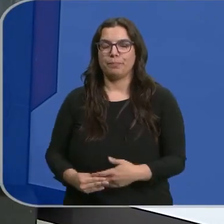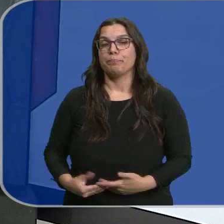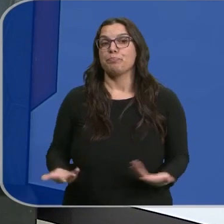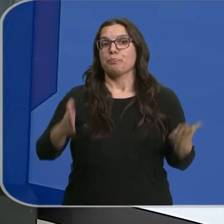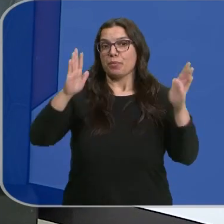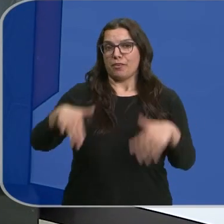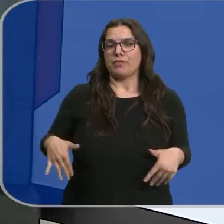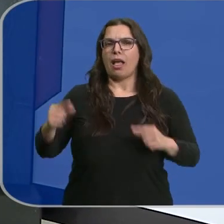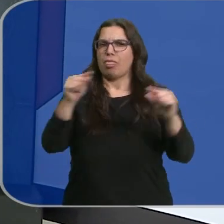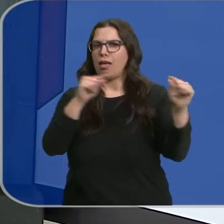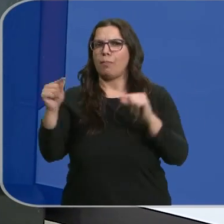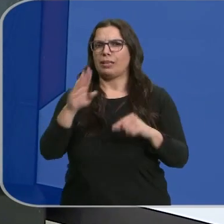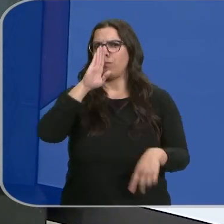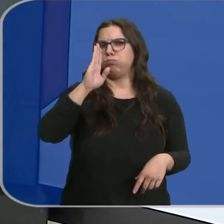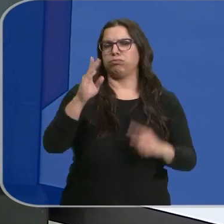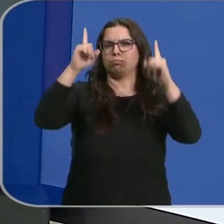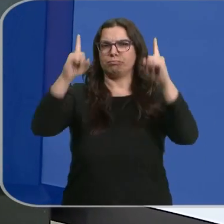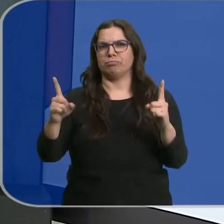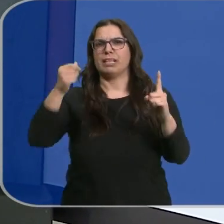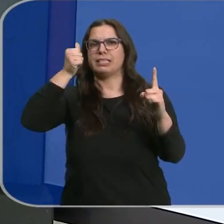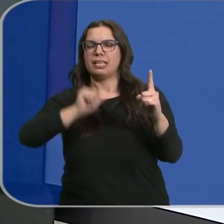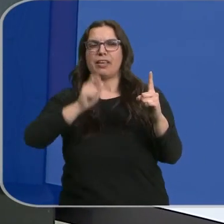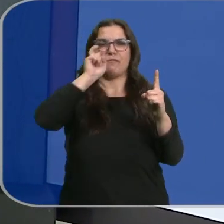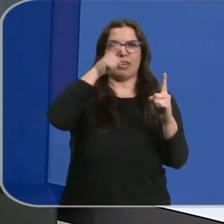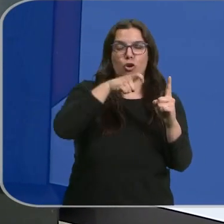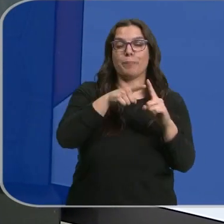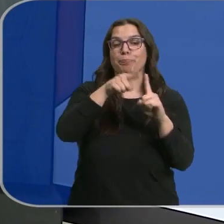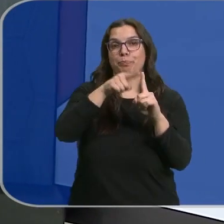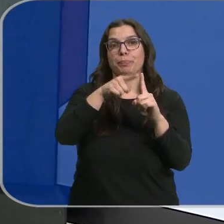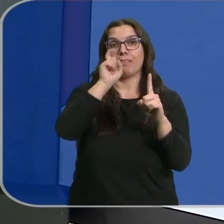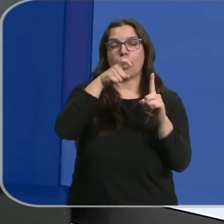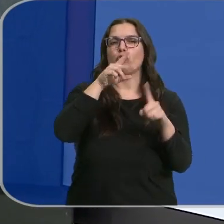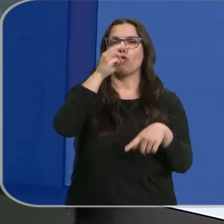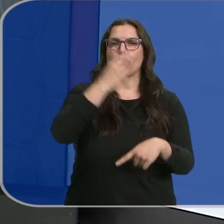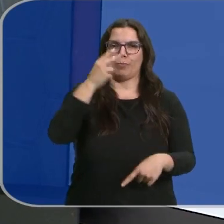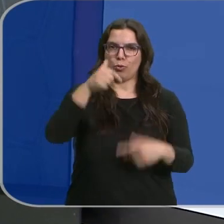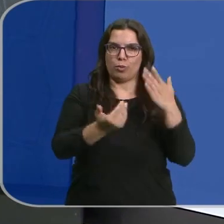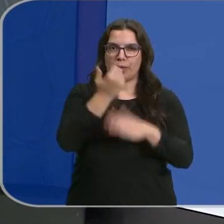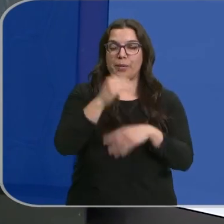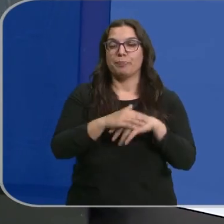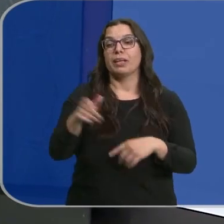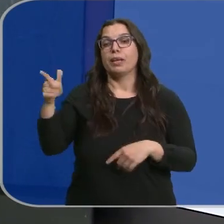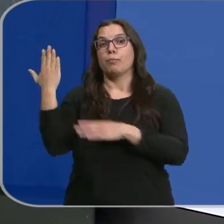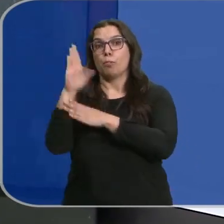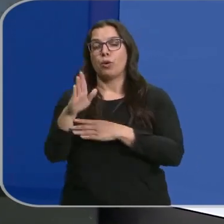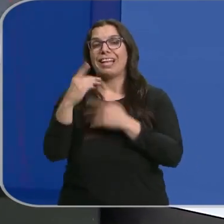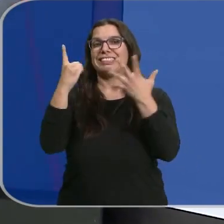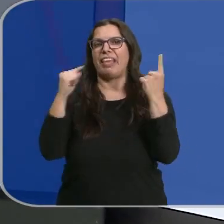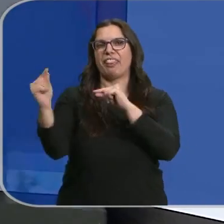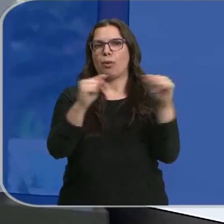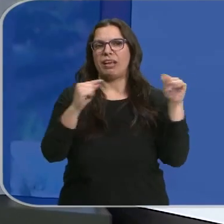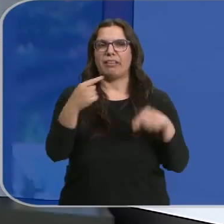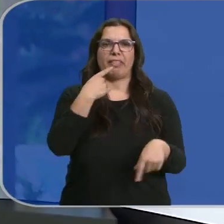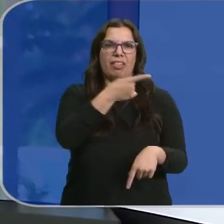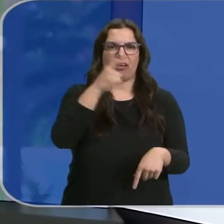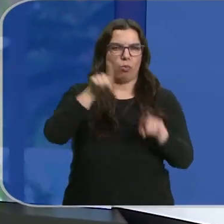Al final habrá cara a cara entre Pedro Sánchez y Alberto Núñez Feijóo. El líder del PP lo ha confirmado esta mañana. Lo de los 6 debates lo considera en